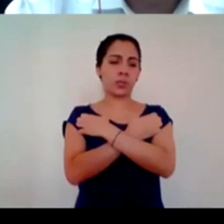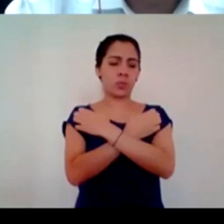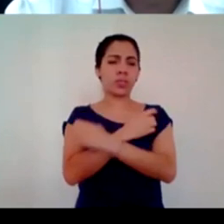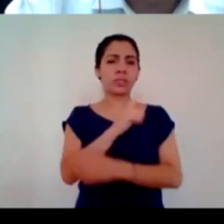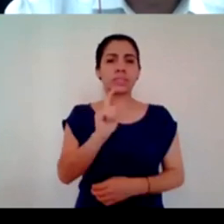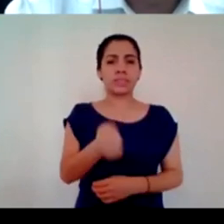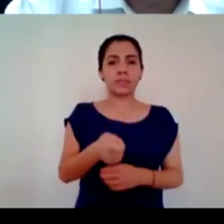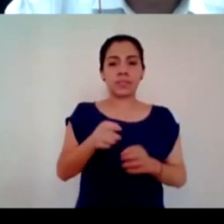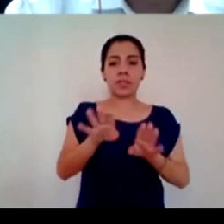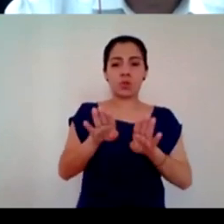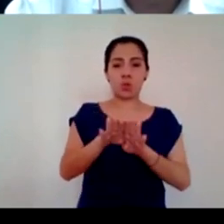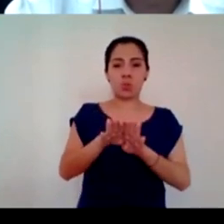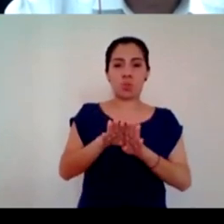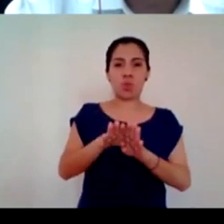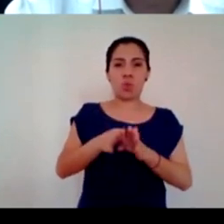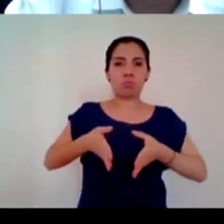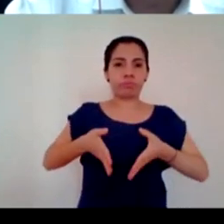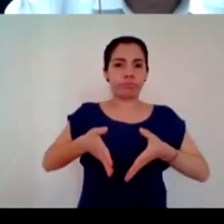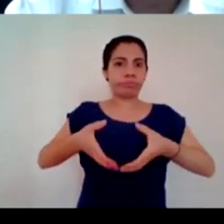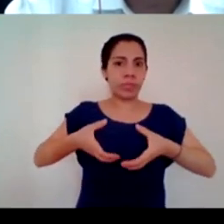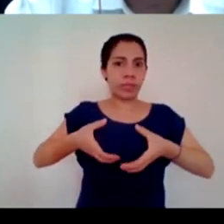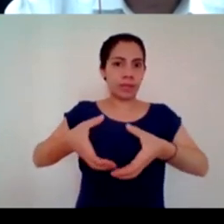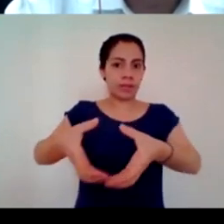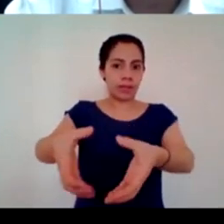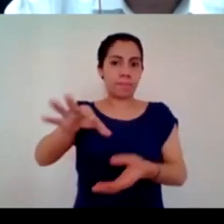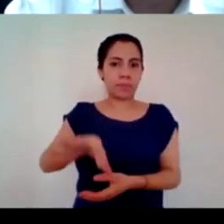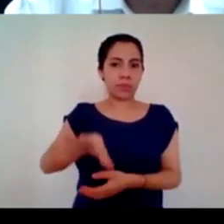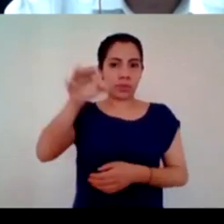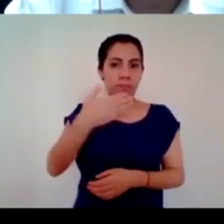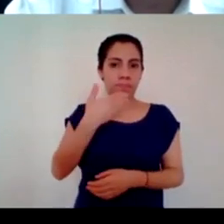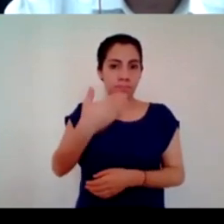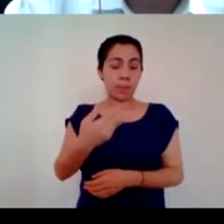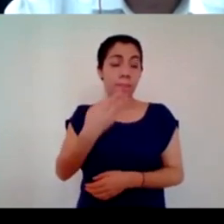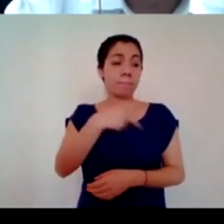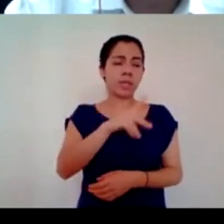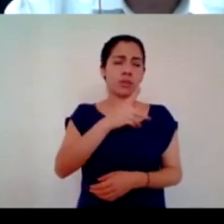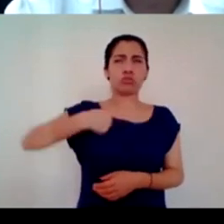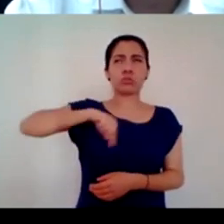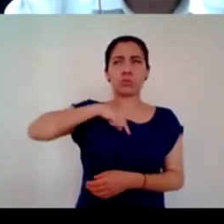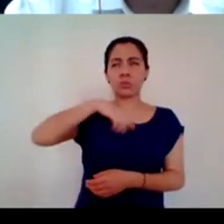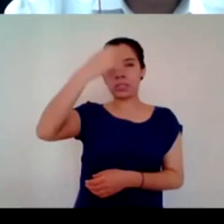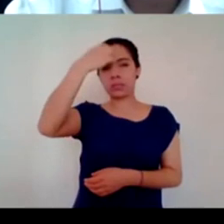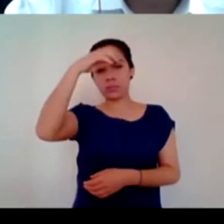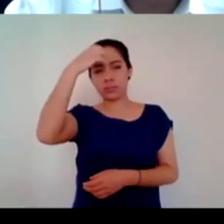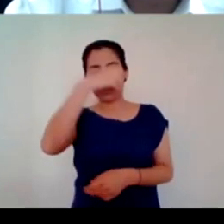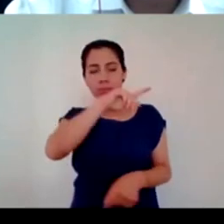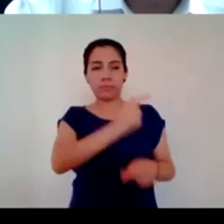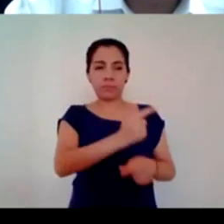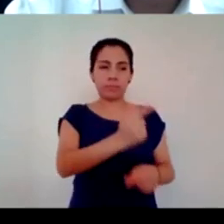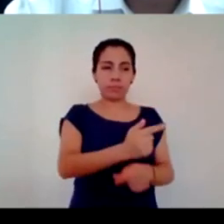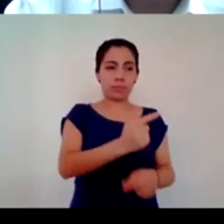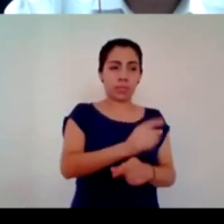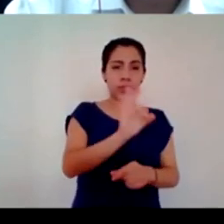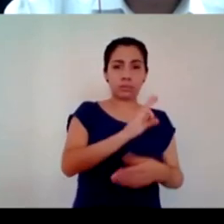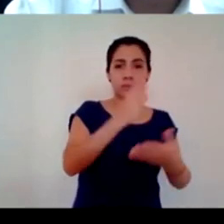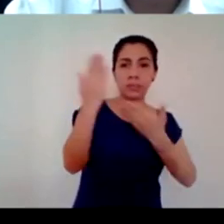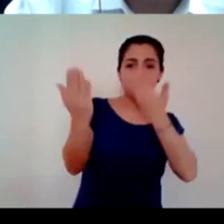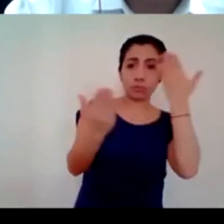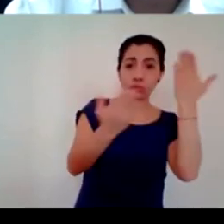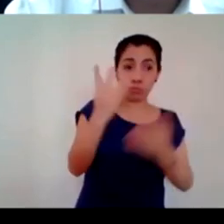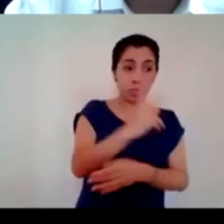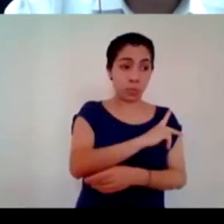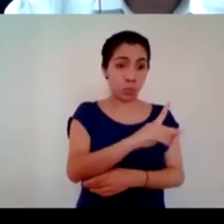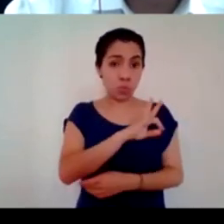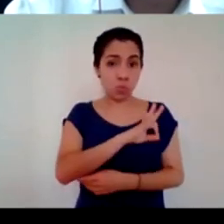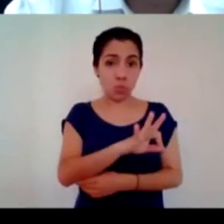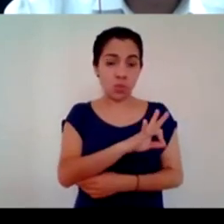el camino, aunque bueno, un poco en la experiencia con esta población, un poco nos damos cuenta que el estudio no es para todos, ¿no? Entonces también hay